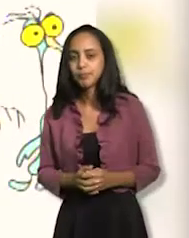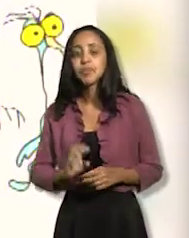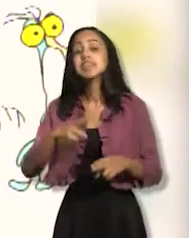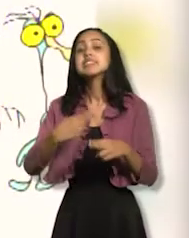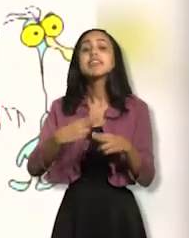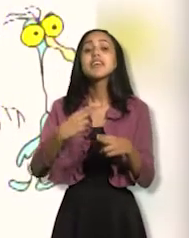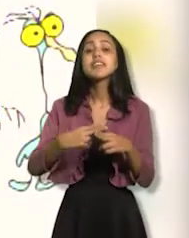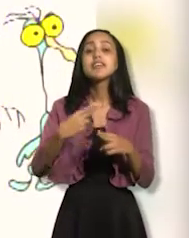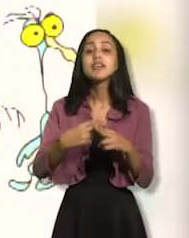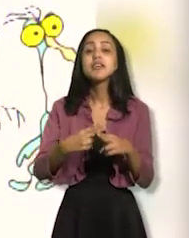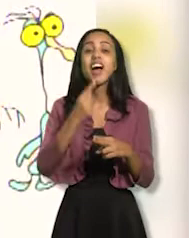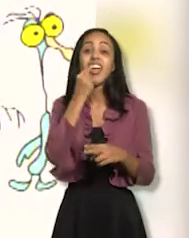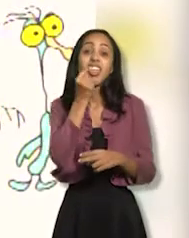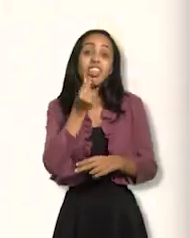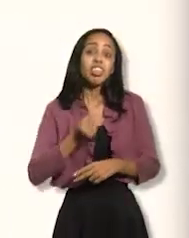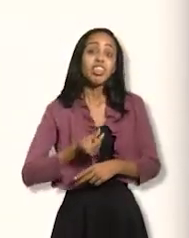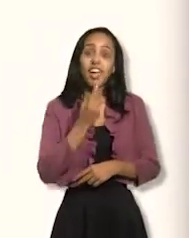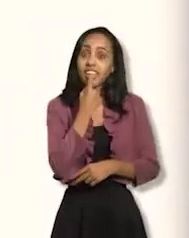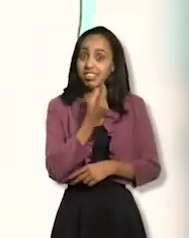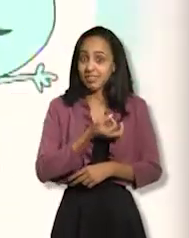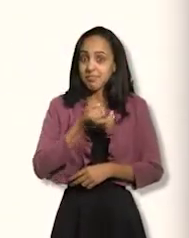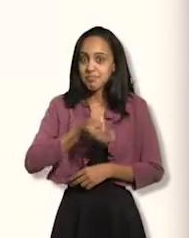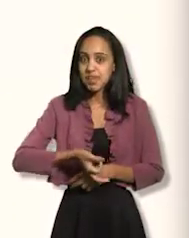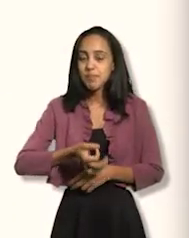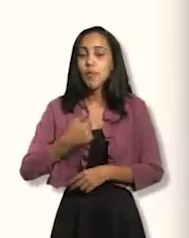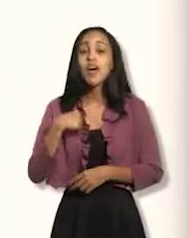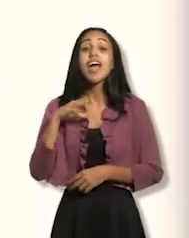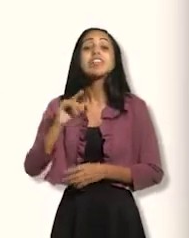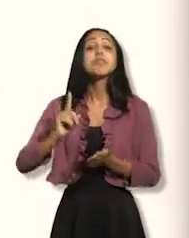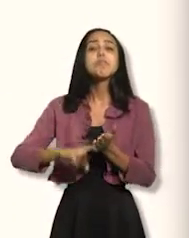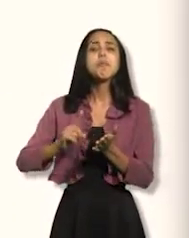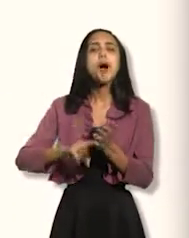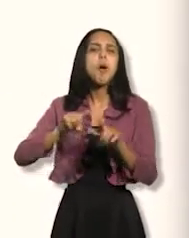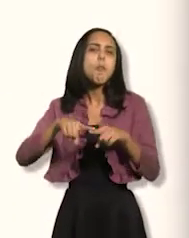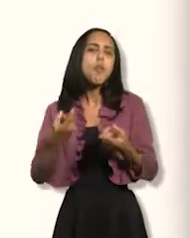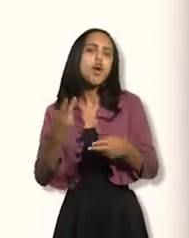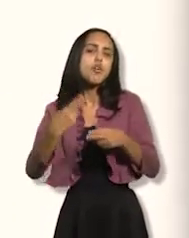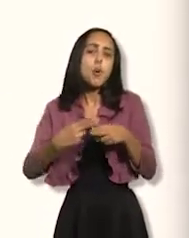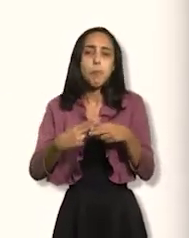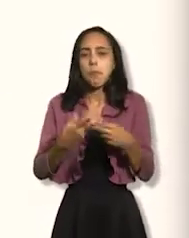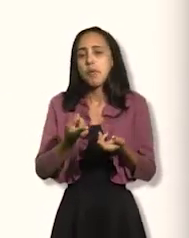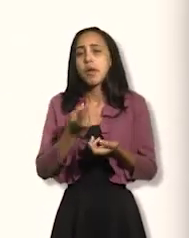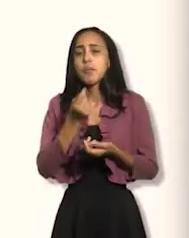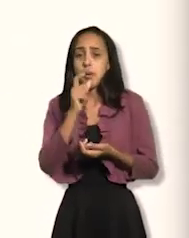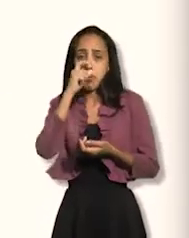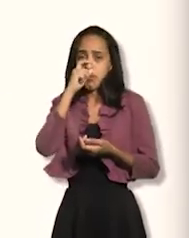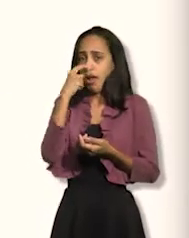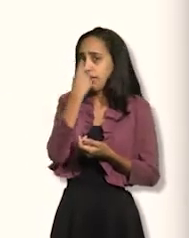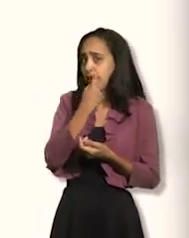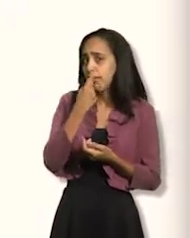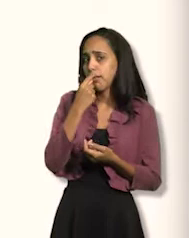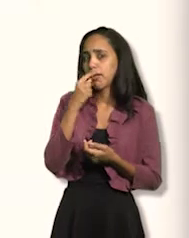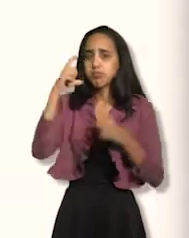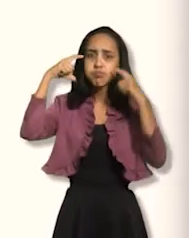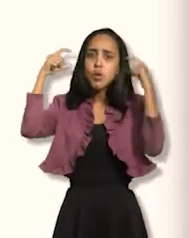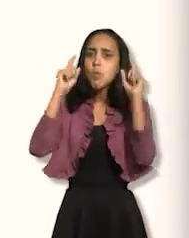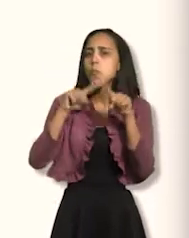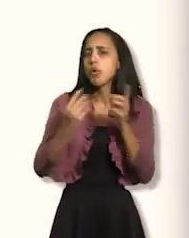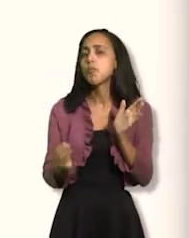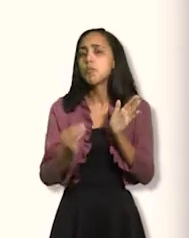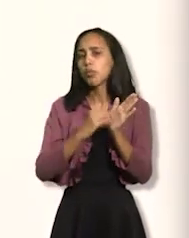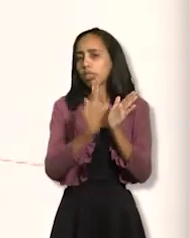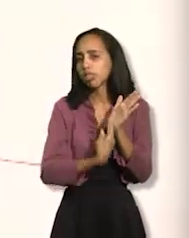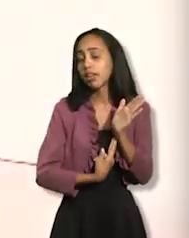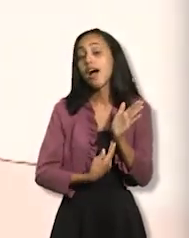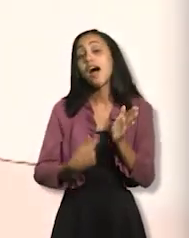Se llaman los dientuzos Dice mi papá que ¿por qué no le puse narices ni orejas? Si les